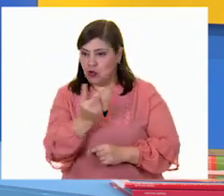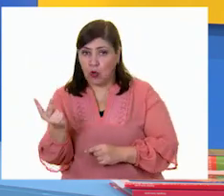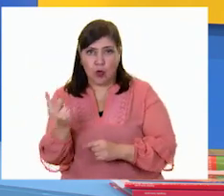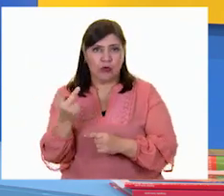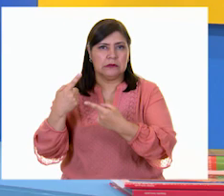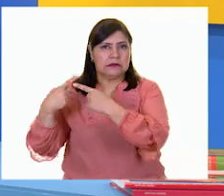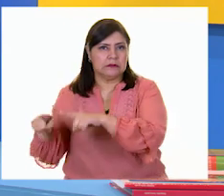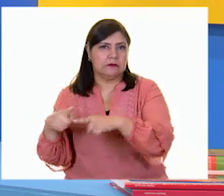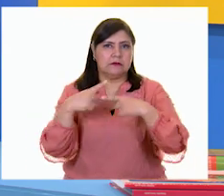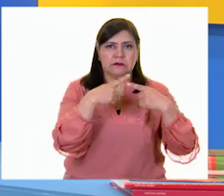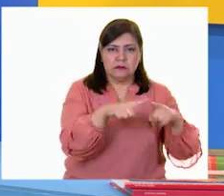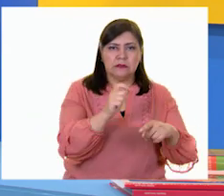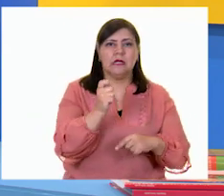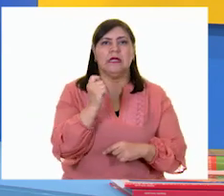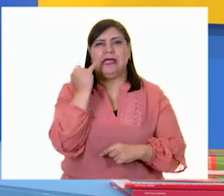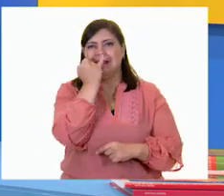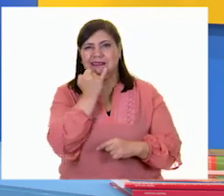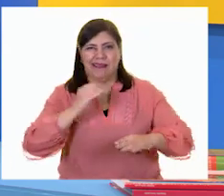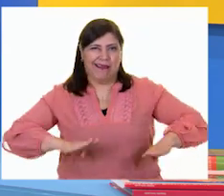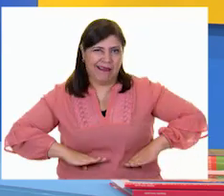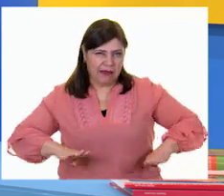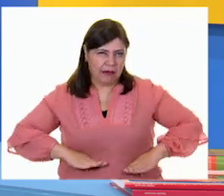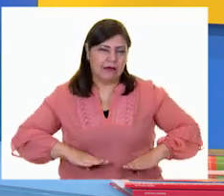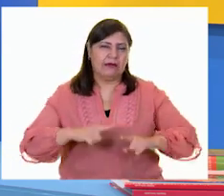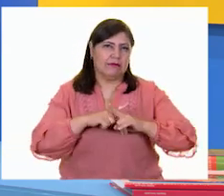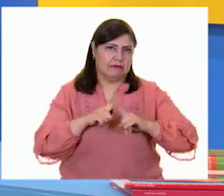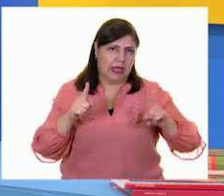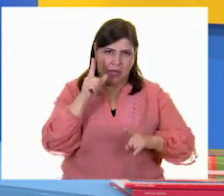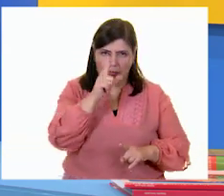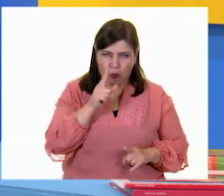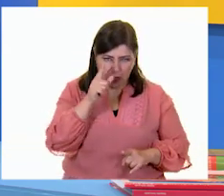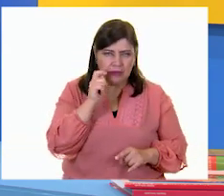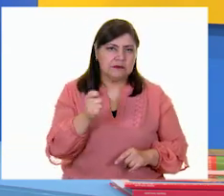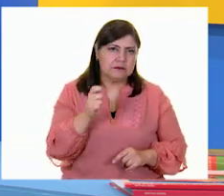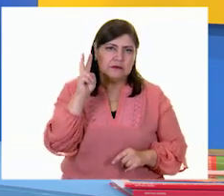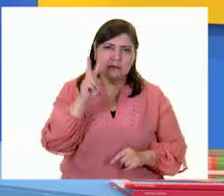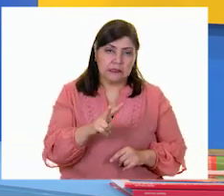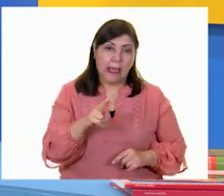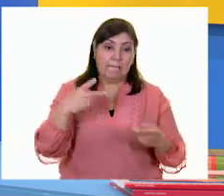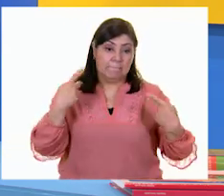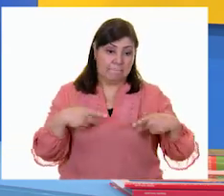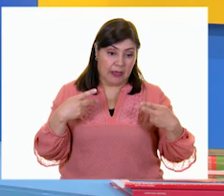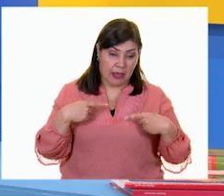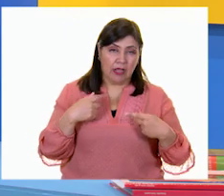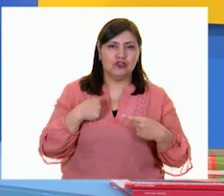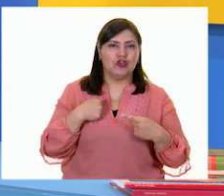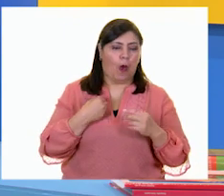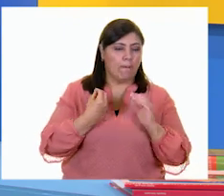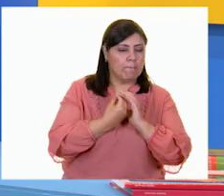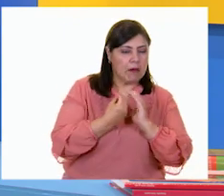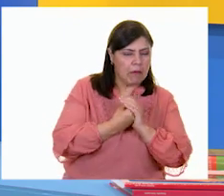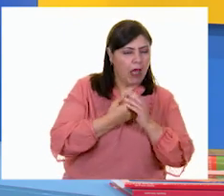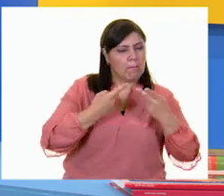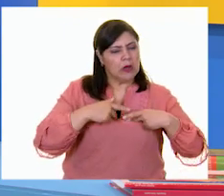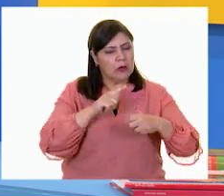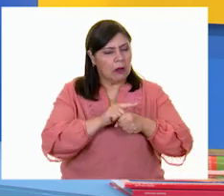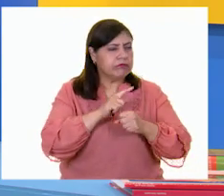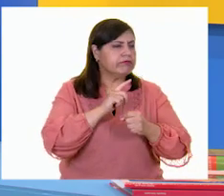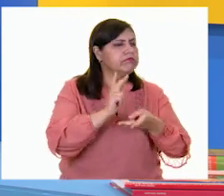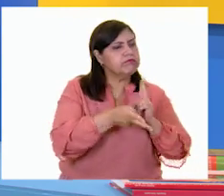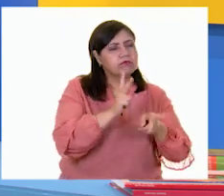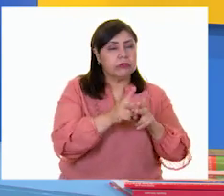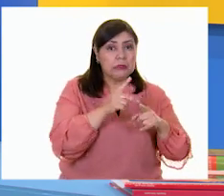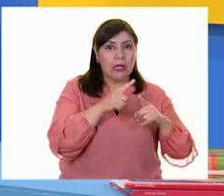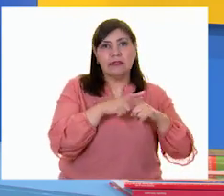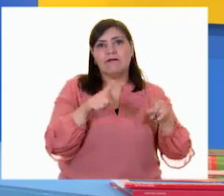del lenguaje resulta lógica, pues en general las personas no nos expresamos igual en el ámbito de lo privado que en el de lo